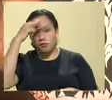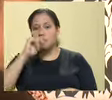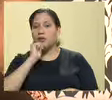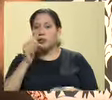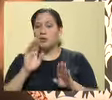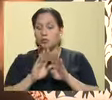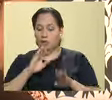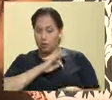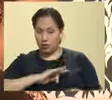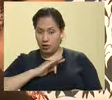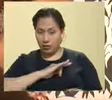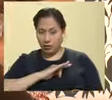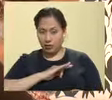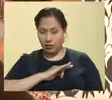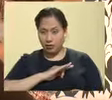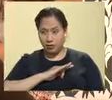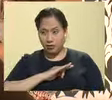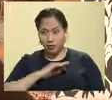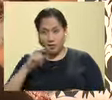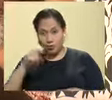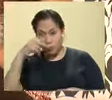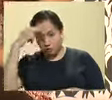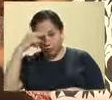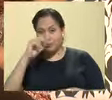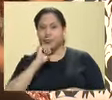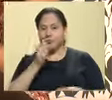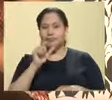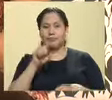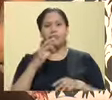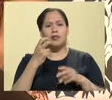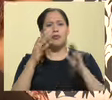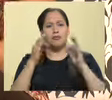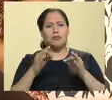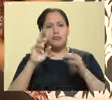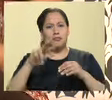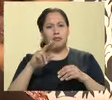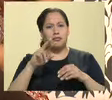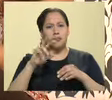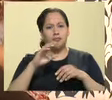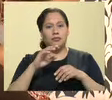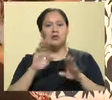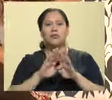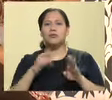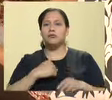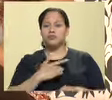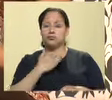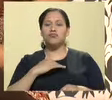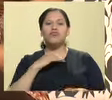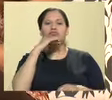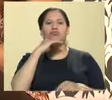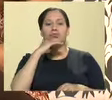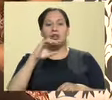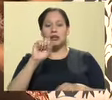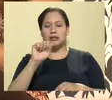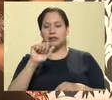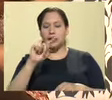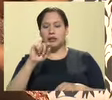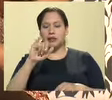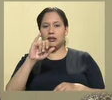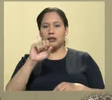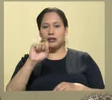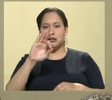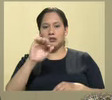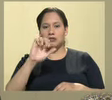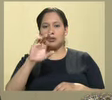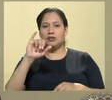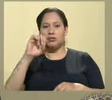la felicidad. ¿Tú qué opinas? Exacto. Perfectísimo. Es real porque vamos a hablar de la satisfacción. Un mal poco entendido. Un mal